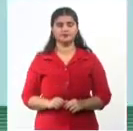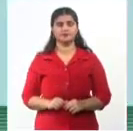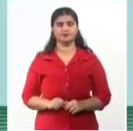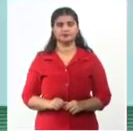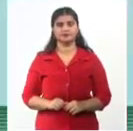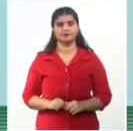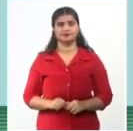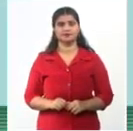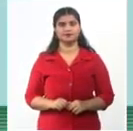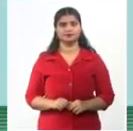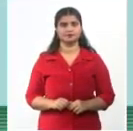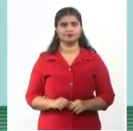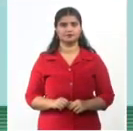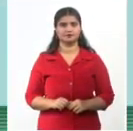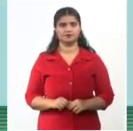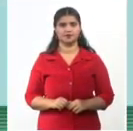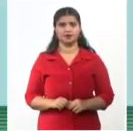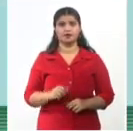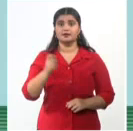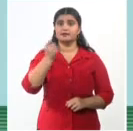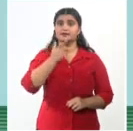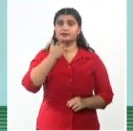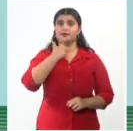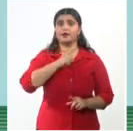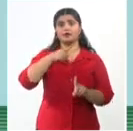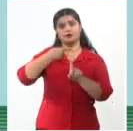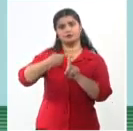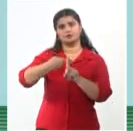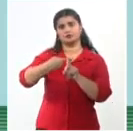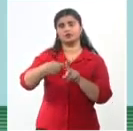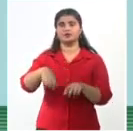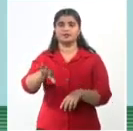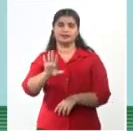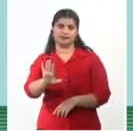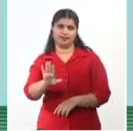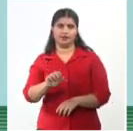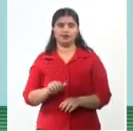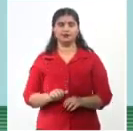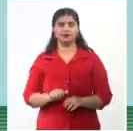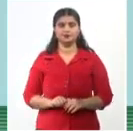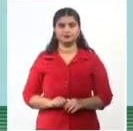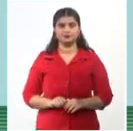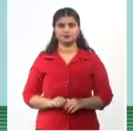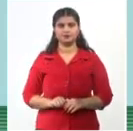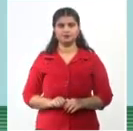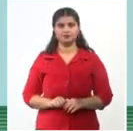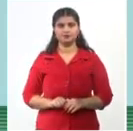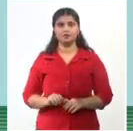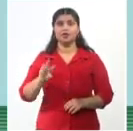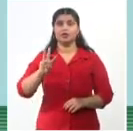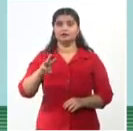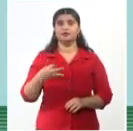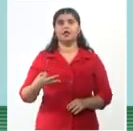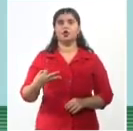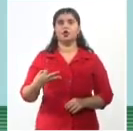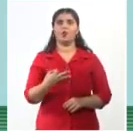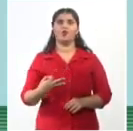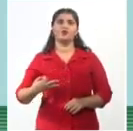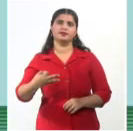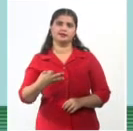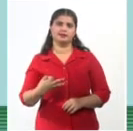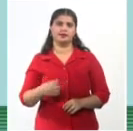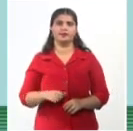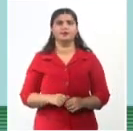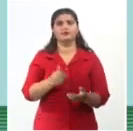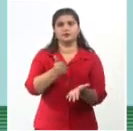Ciego de Ávila diagnostica 5 casos en 3 de sus 10 municipios. 3 en el municipio de Ciego y